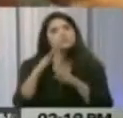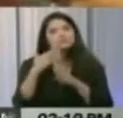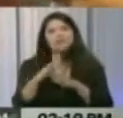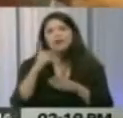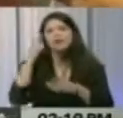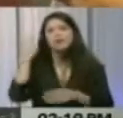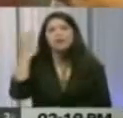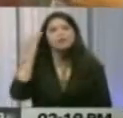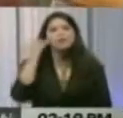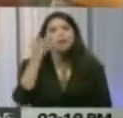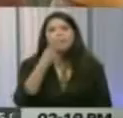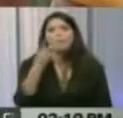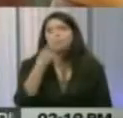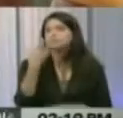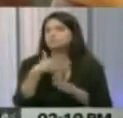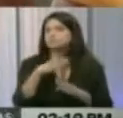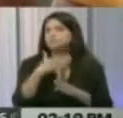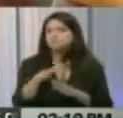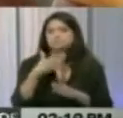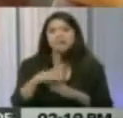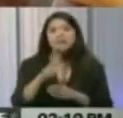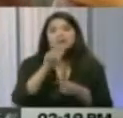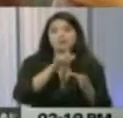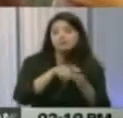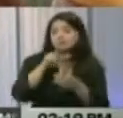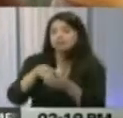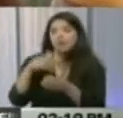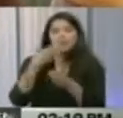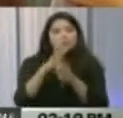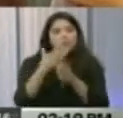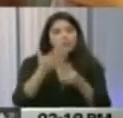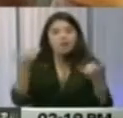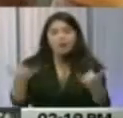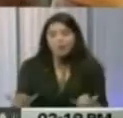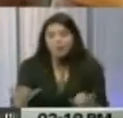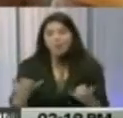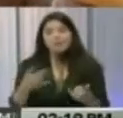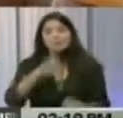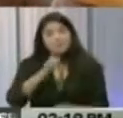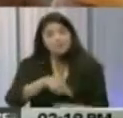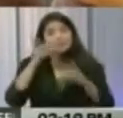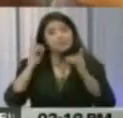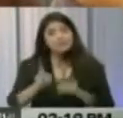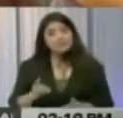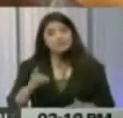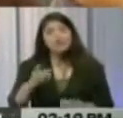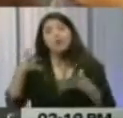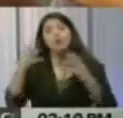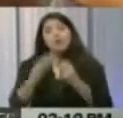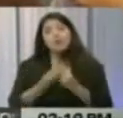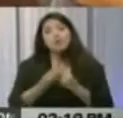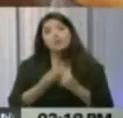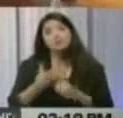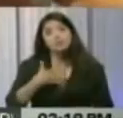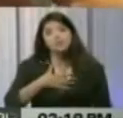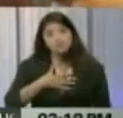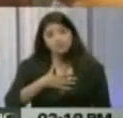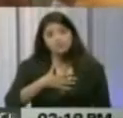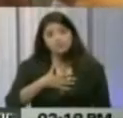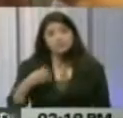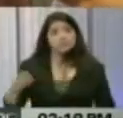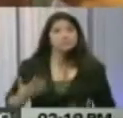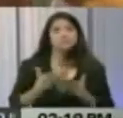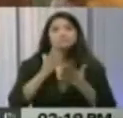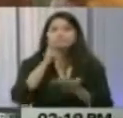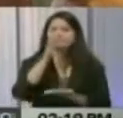de su pensamiento político y su militancia, creo que es el momento de decir con Enrique Bernardo Núñez: seamos